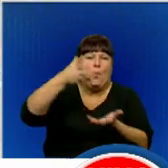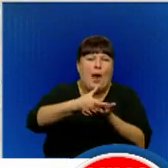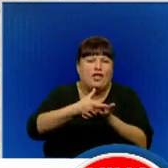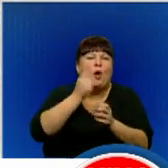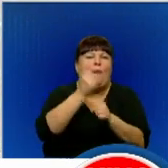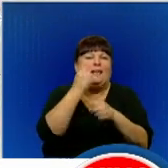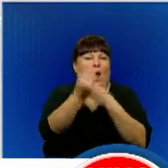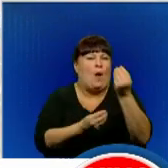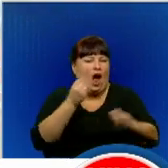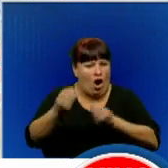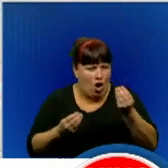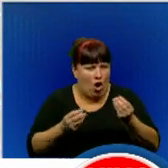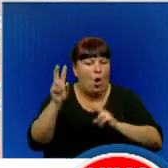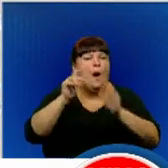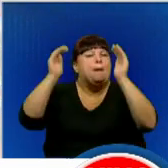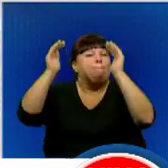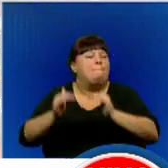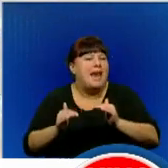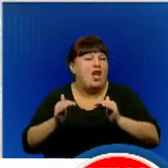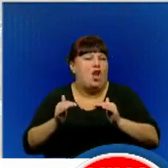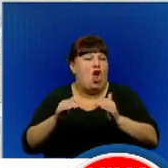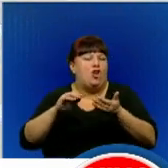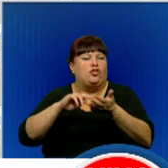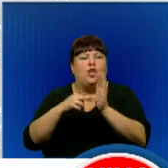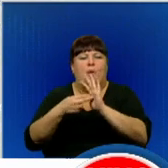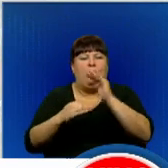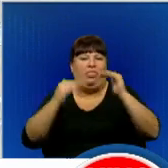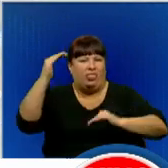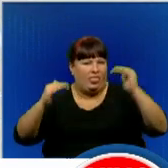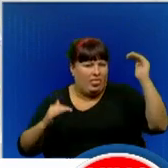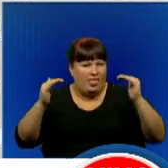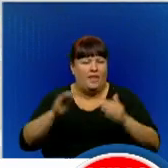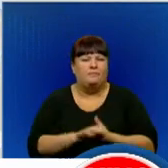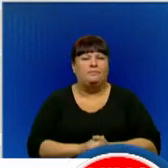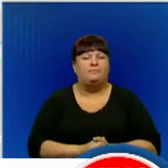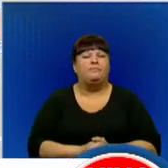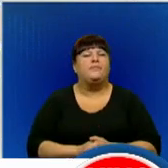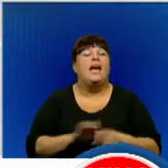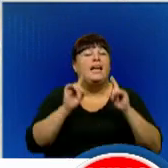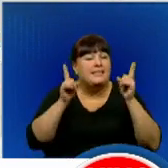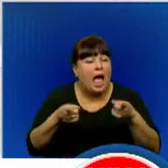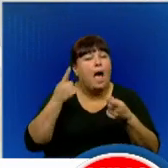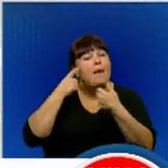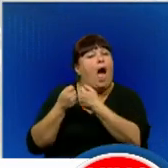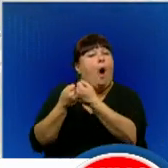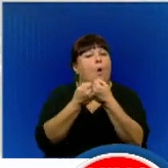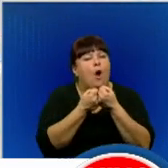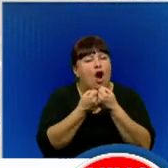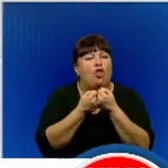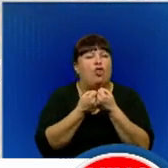empleo disminuyendo los impuestos en torno distorsivos y también se acordó